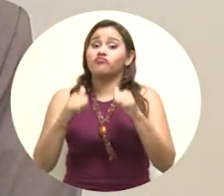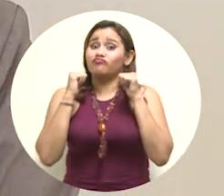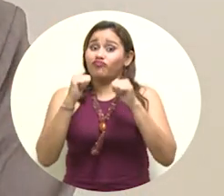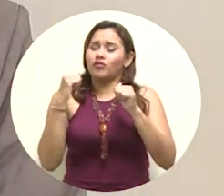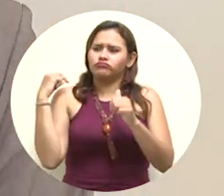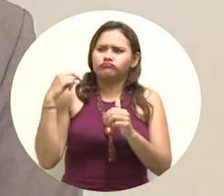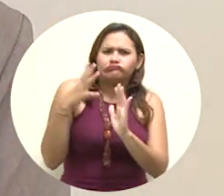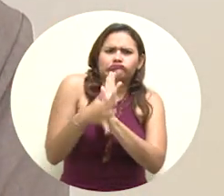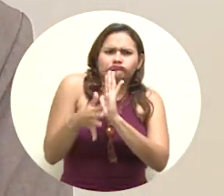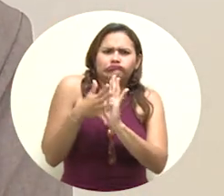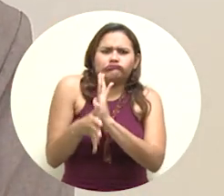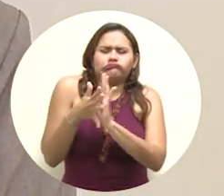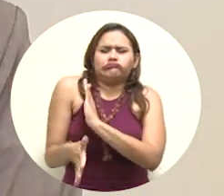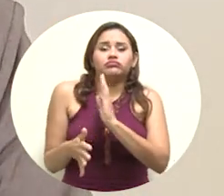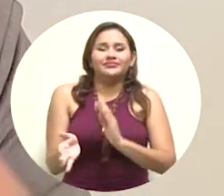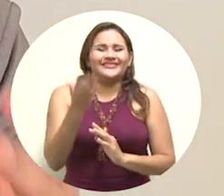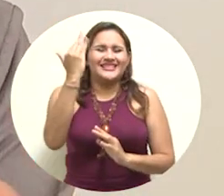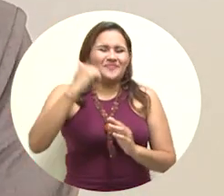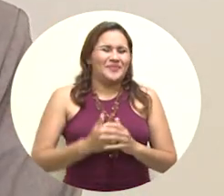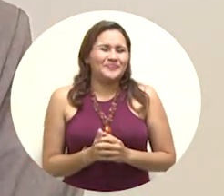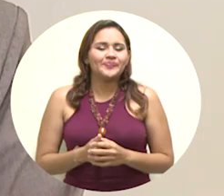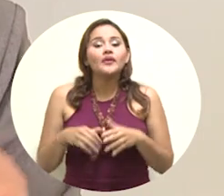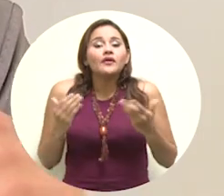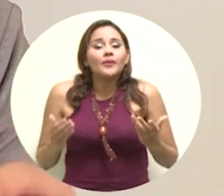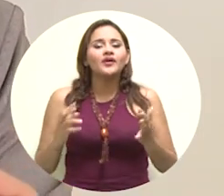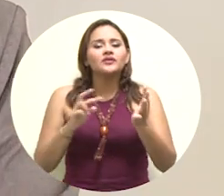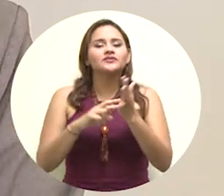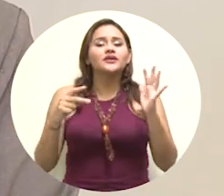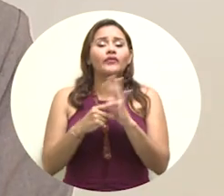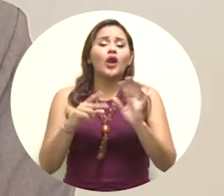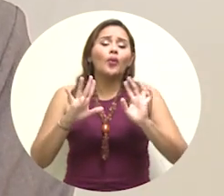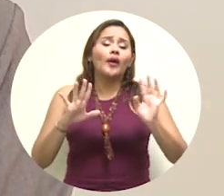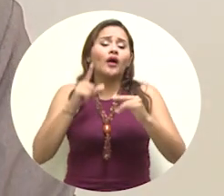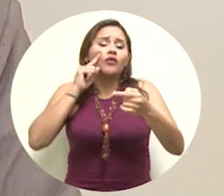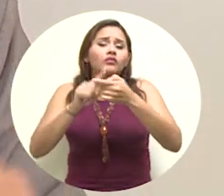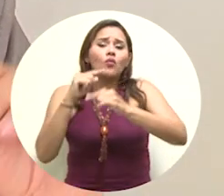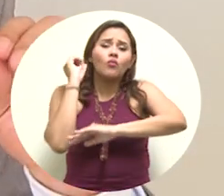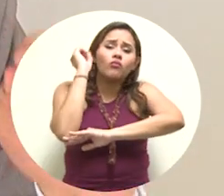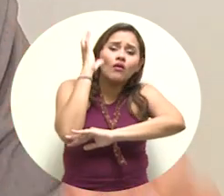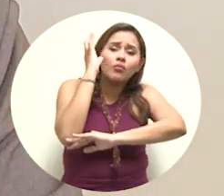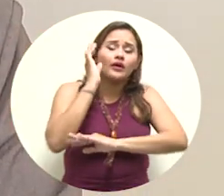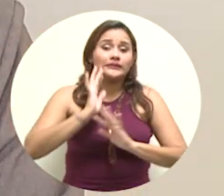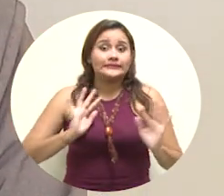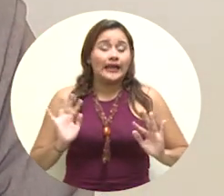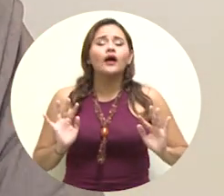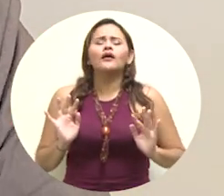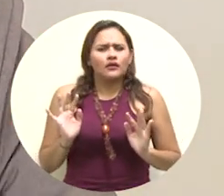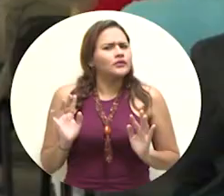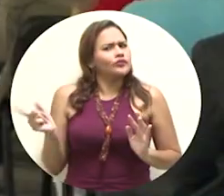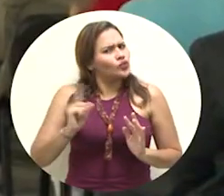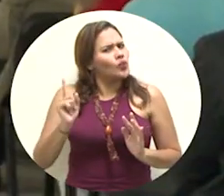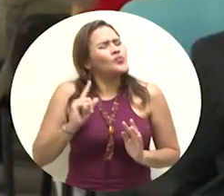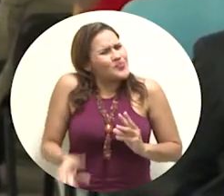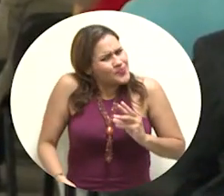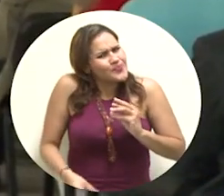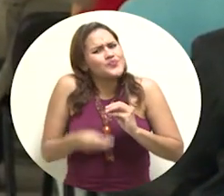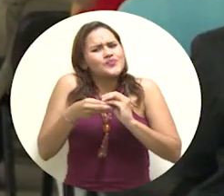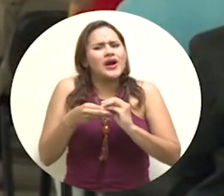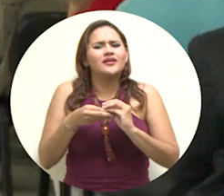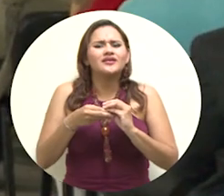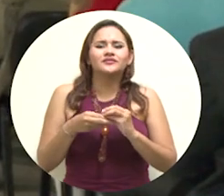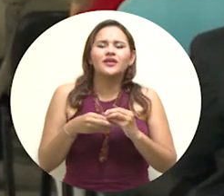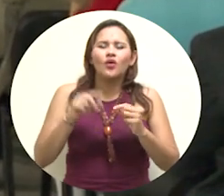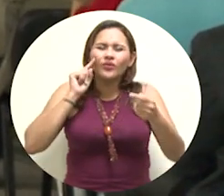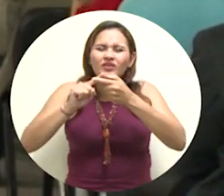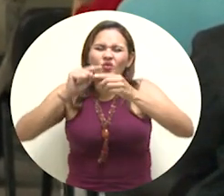300. Es una consolidación que va mucho más allá de la simple presentación. Es también la configuración de